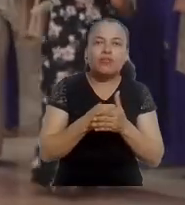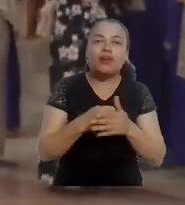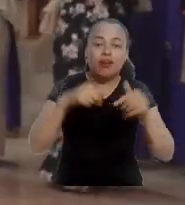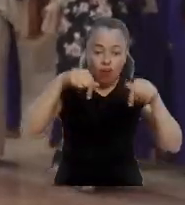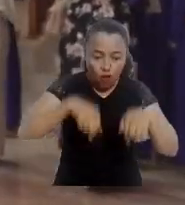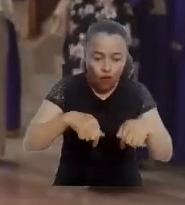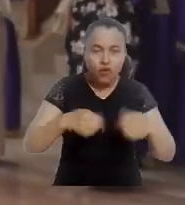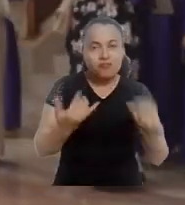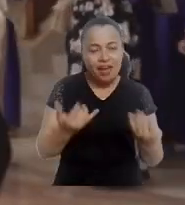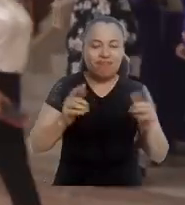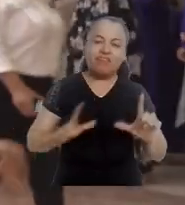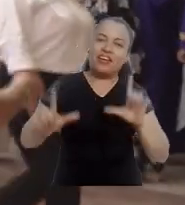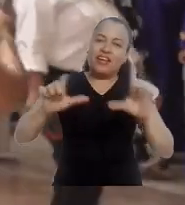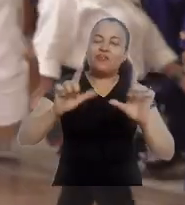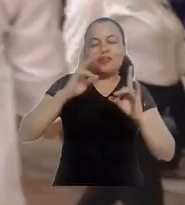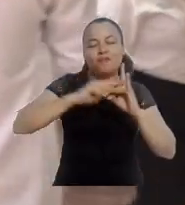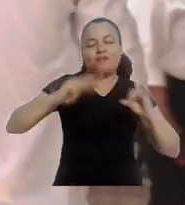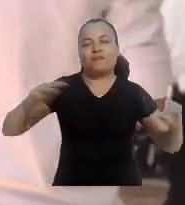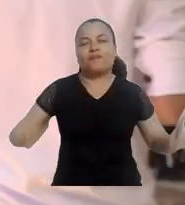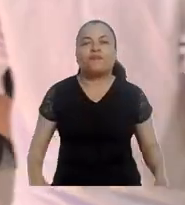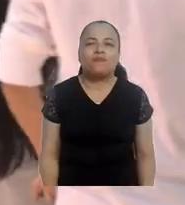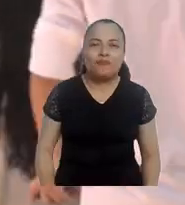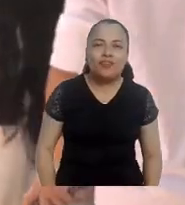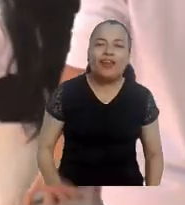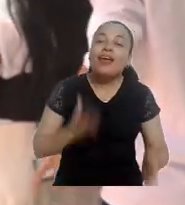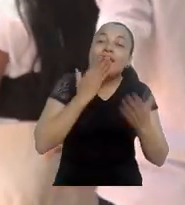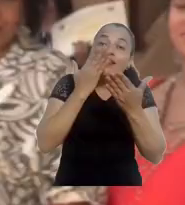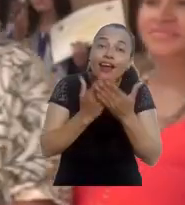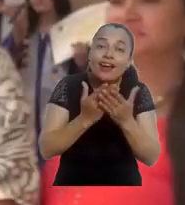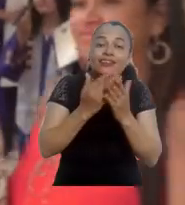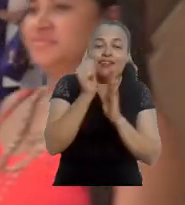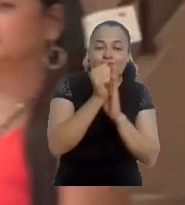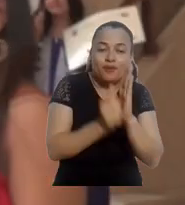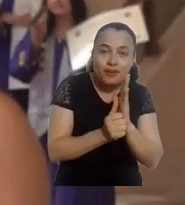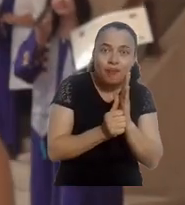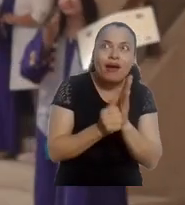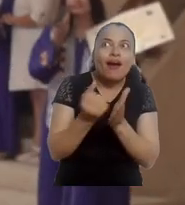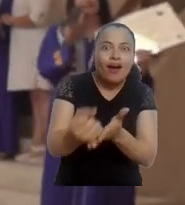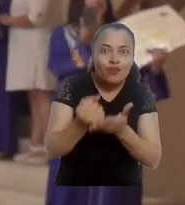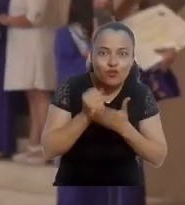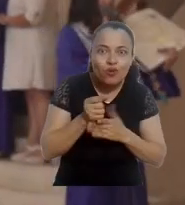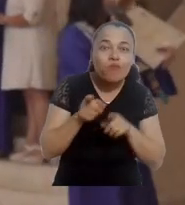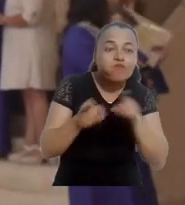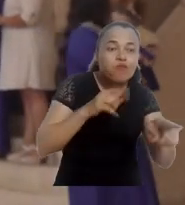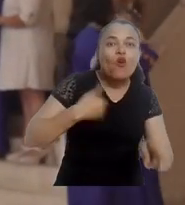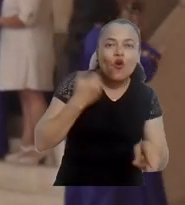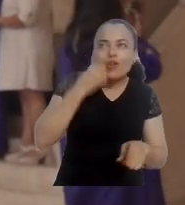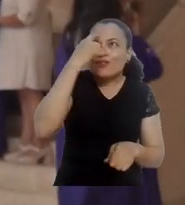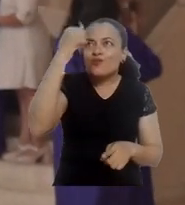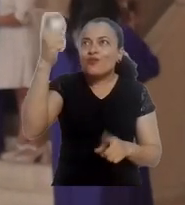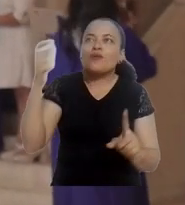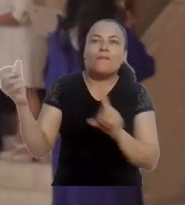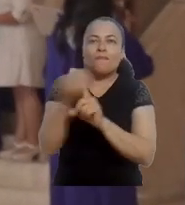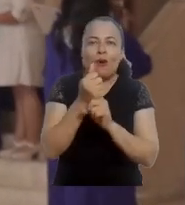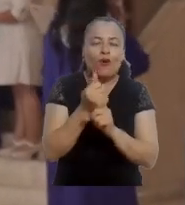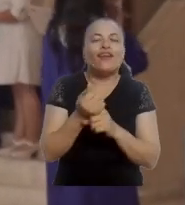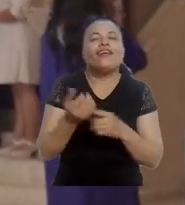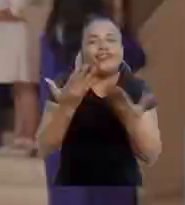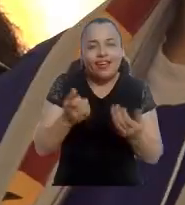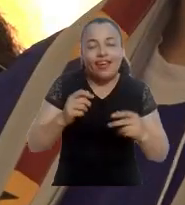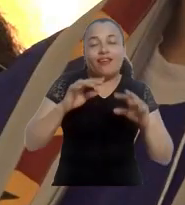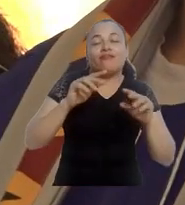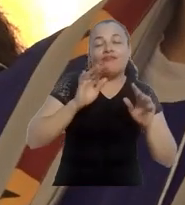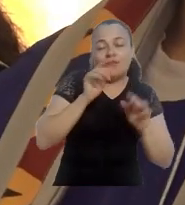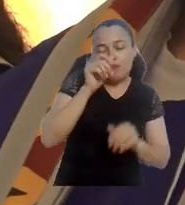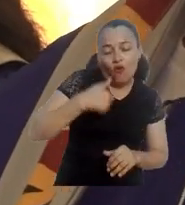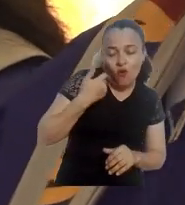aquí, hoy en día graduada de aquí de la Universidad de Magdalena. Gracias al programa ayudan a que esos jóvenes cumplan esos sueños y esas